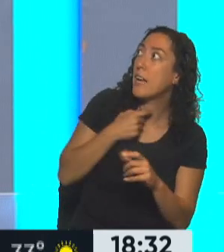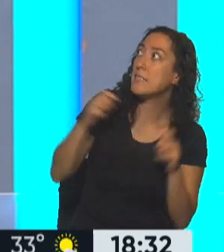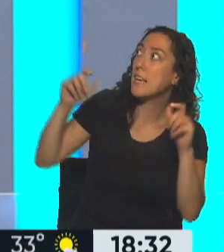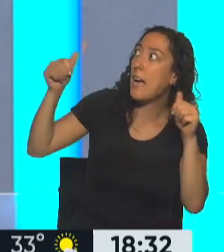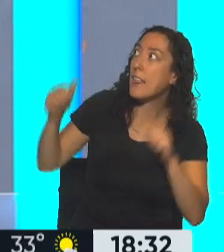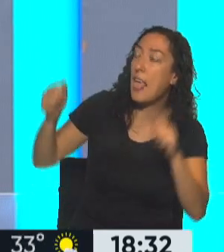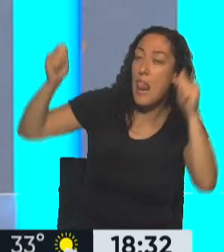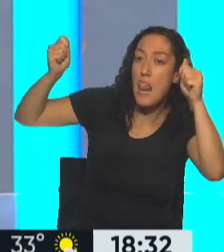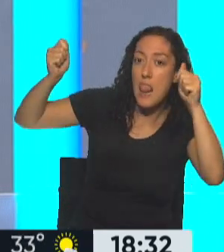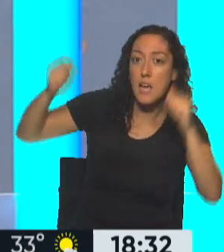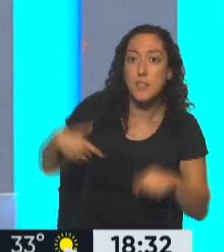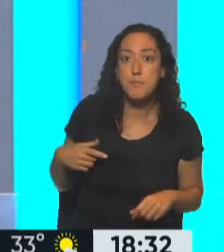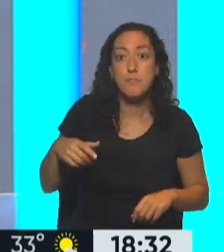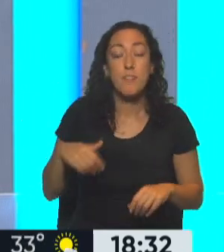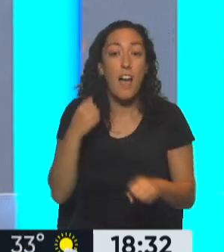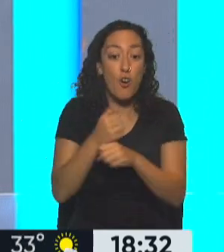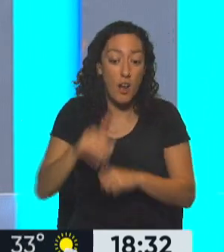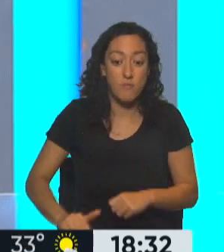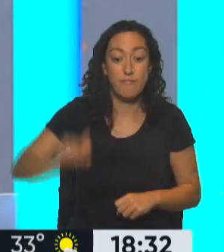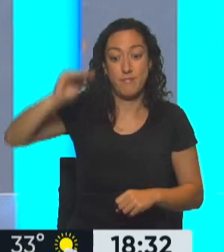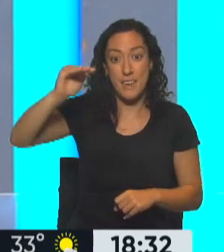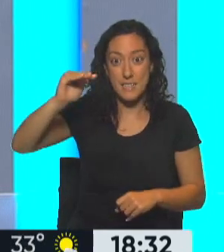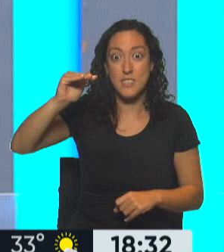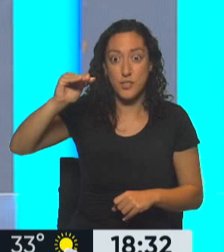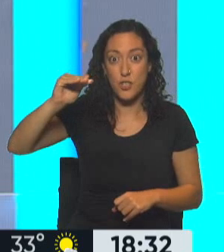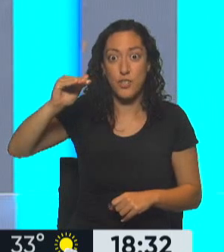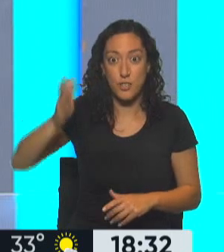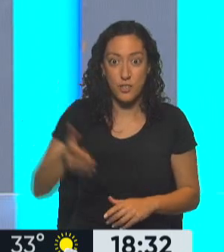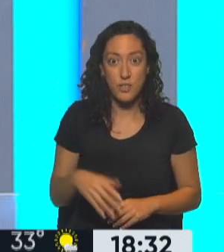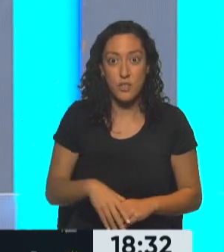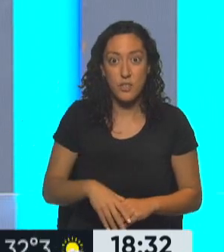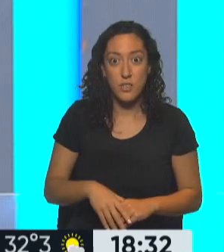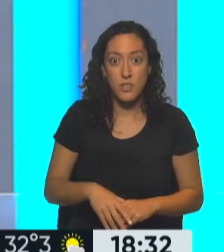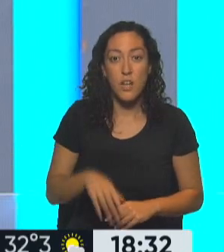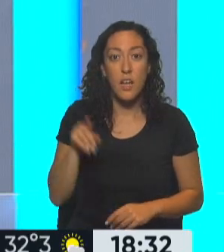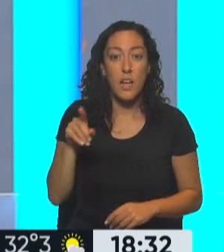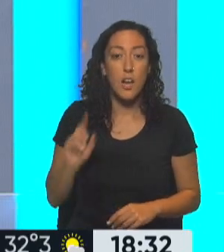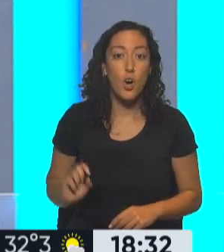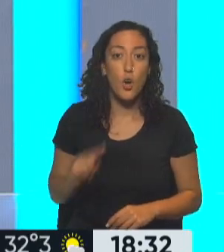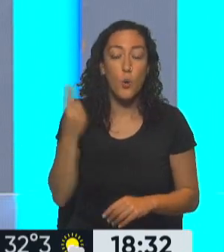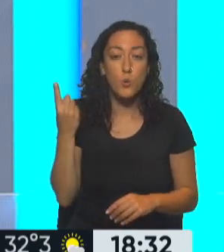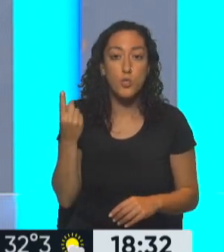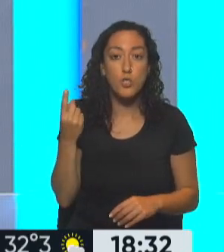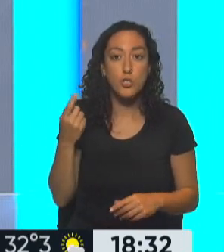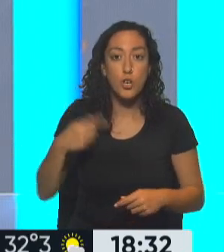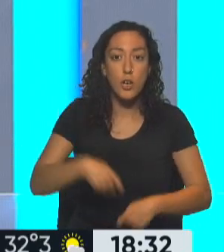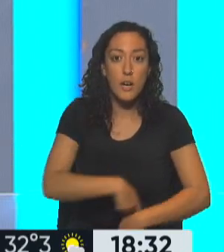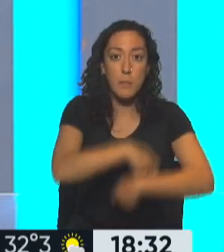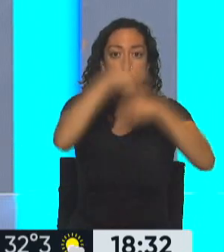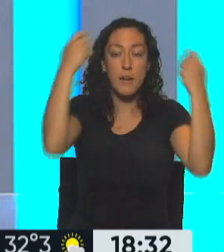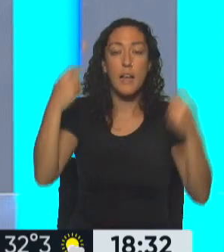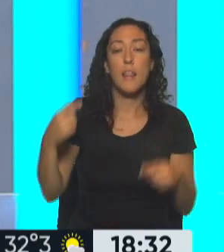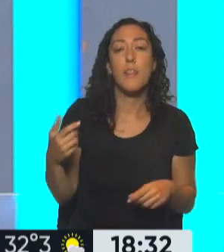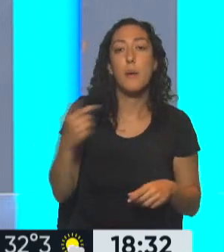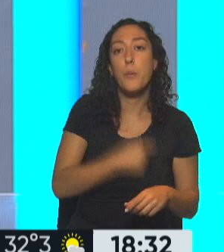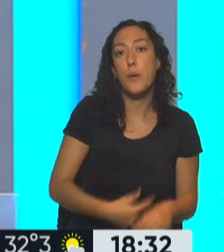cartel? mirá Hoy es vos. ese hombre que se sacó orgullosamente la remera y tenía abajo la de Vélez de su abuelo